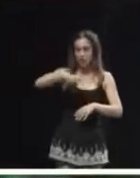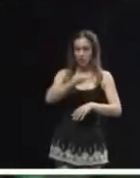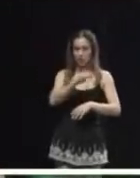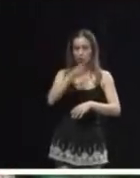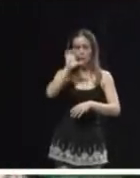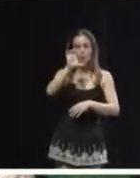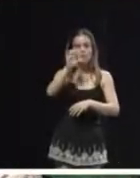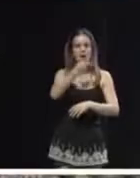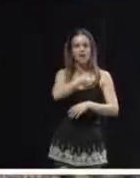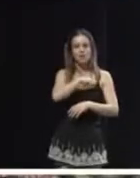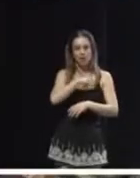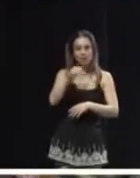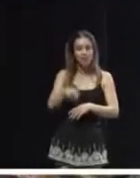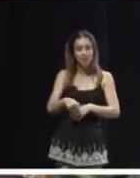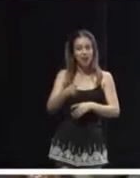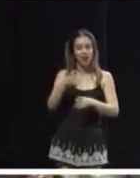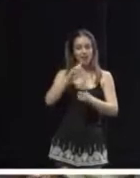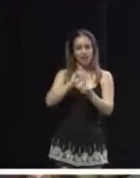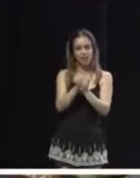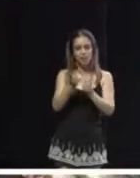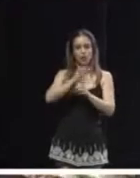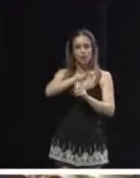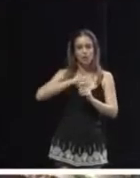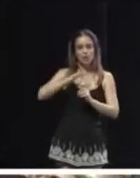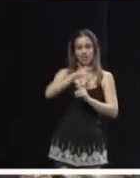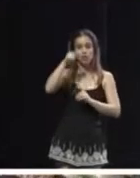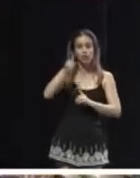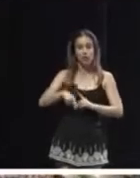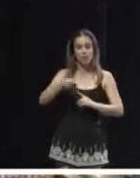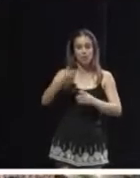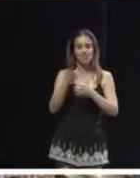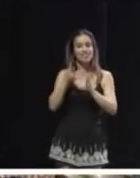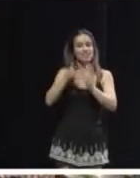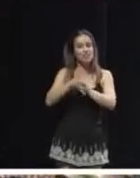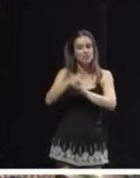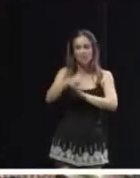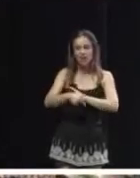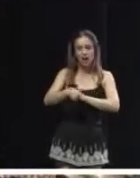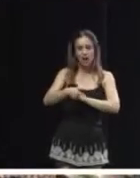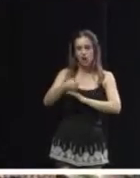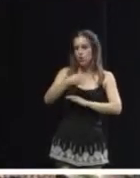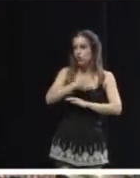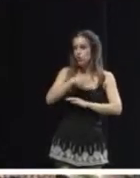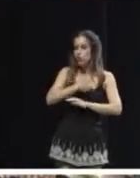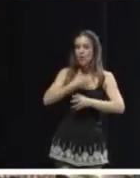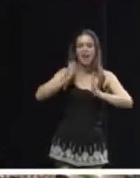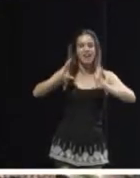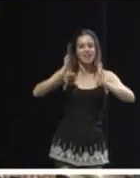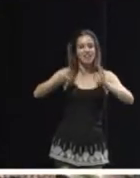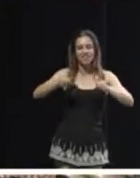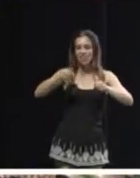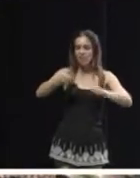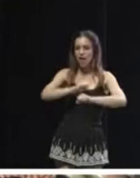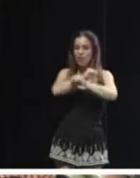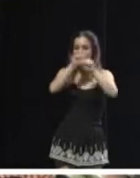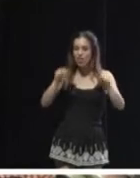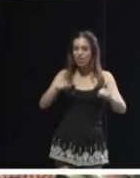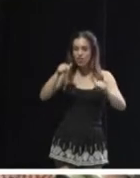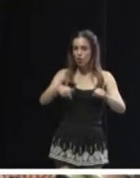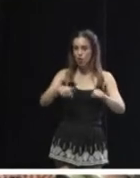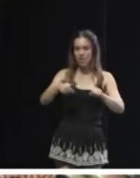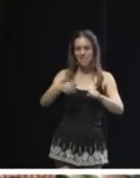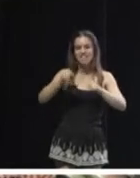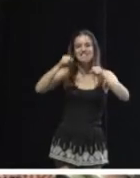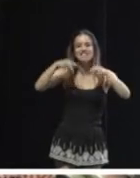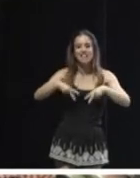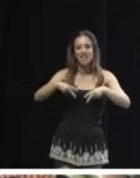cambio climático va también de que no es decente que tengamos las residencias de mayores sin climatizar.